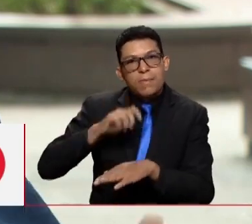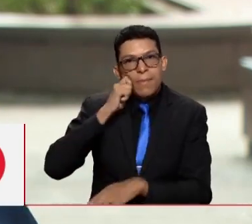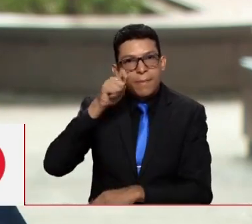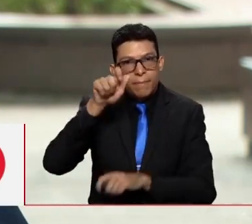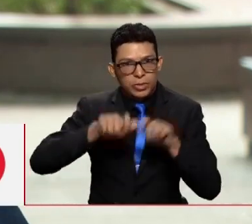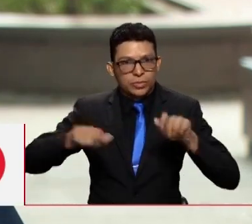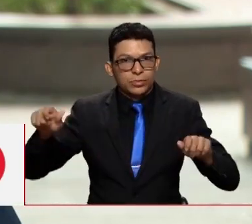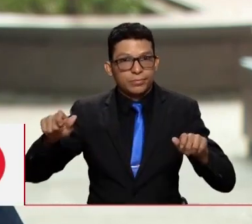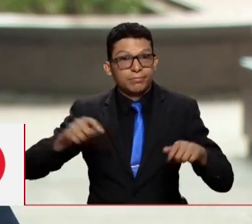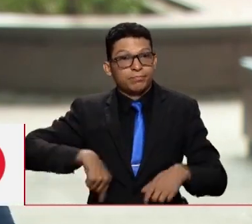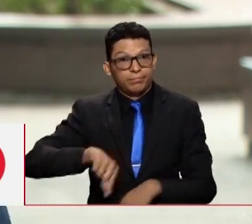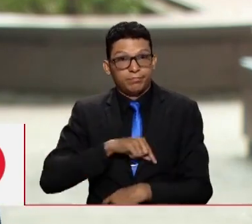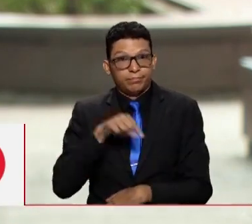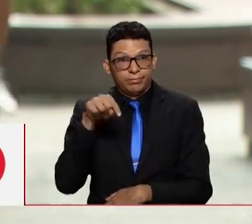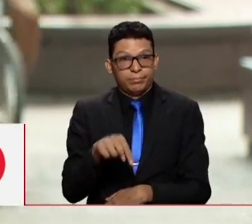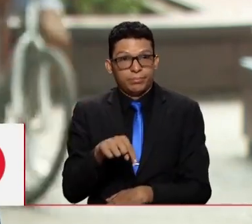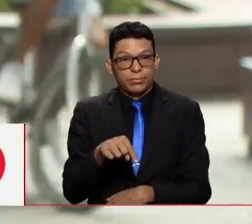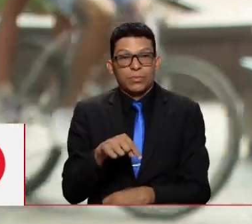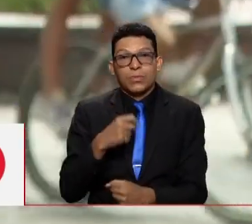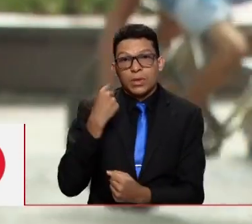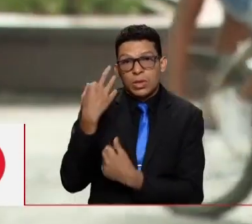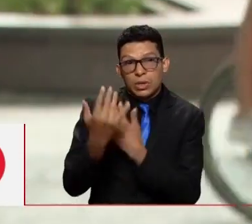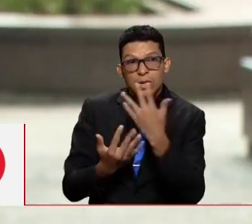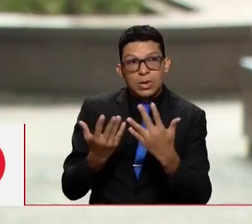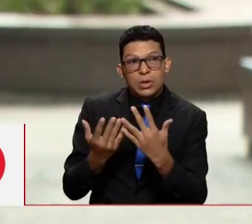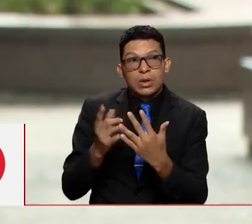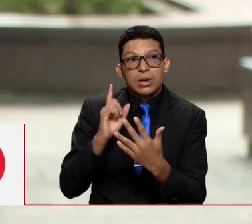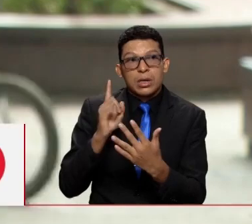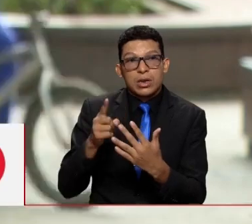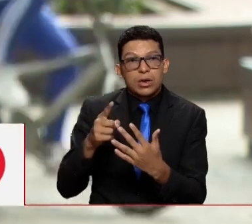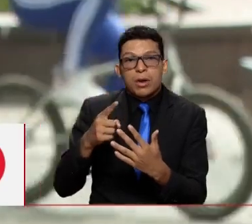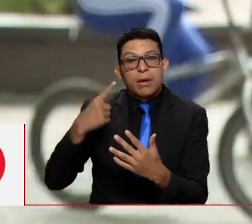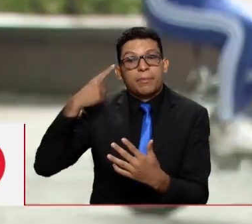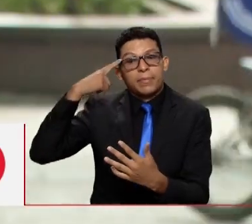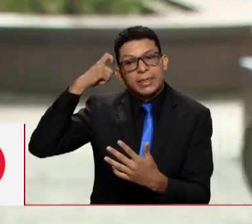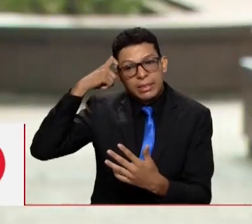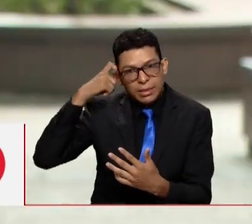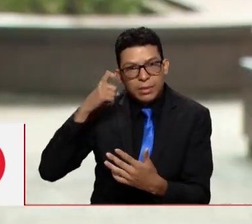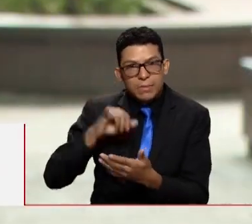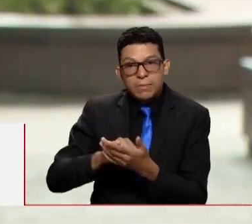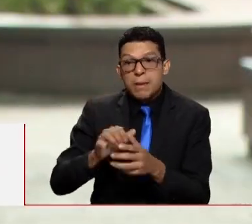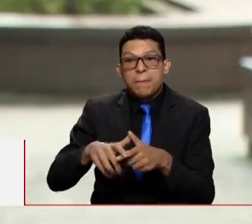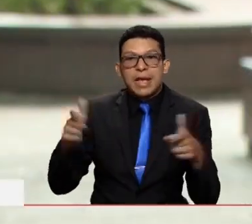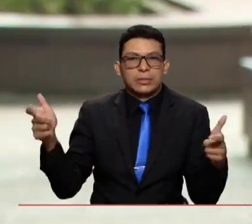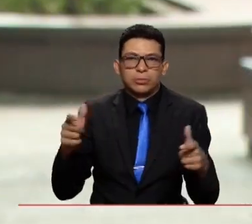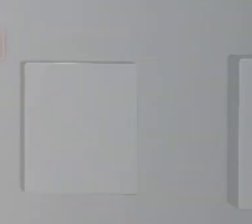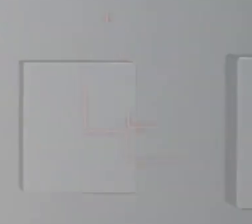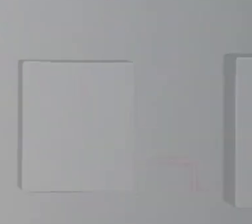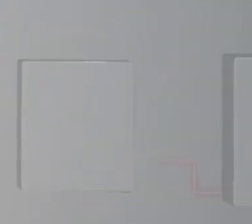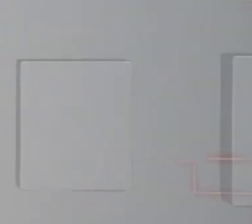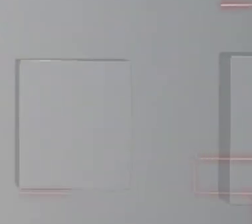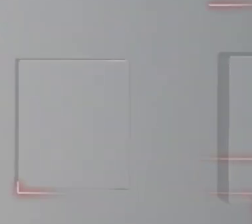En nuestras condiciones no hay incendios de generación espontánea de proporción mayoritaria.